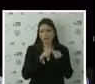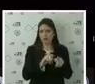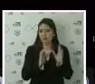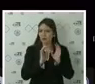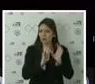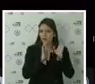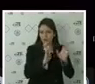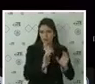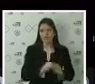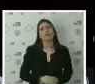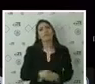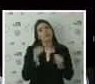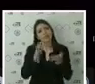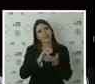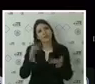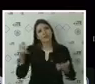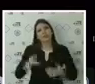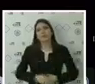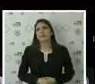Muchísimas gracias.